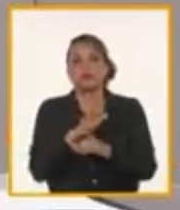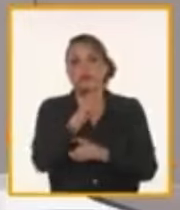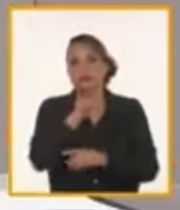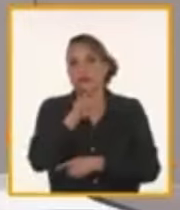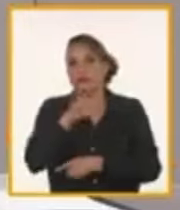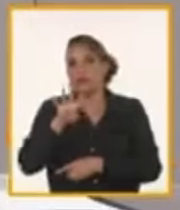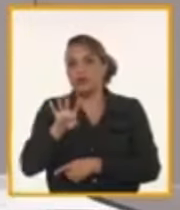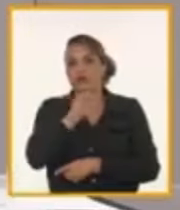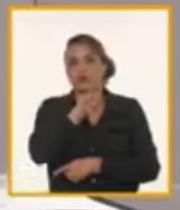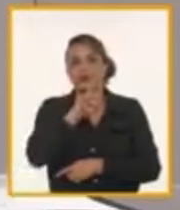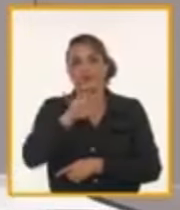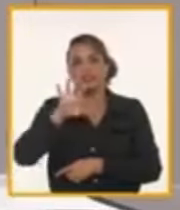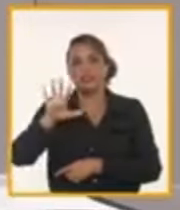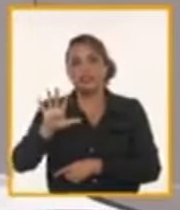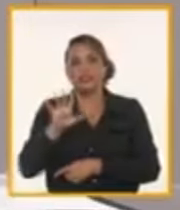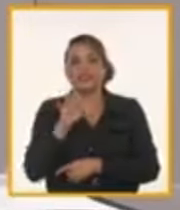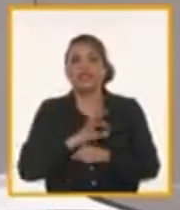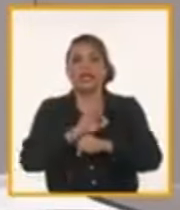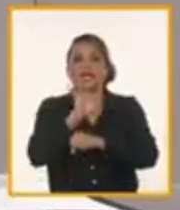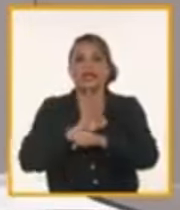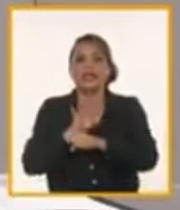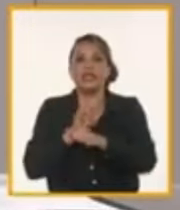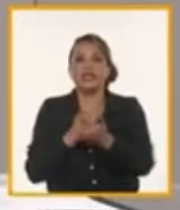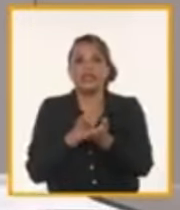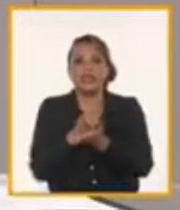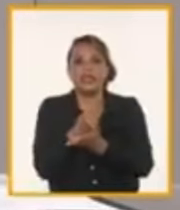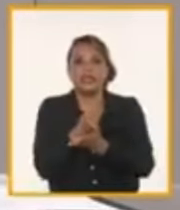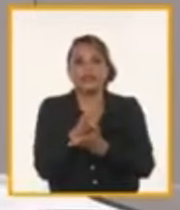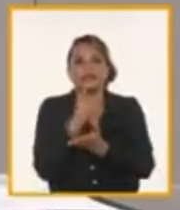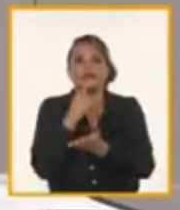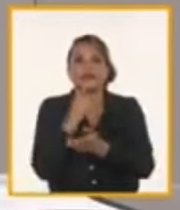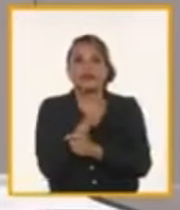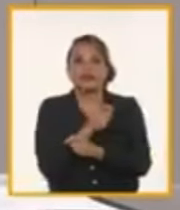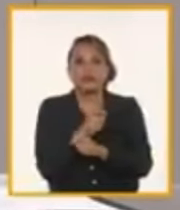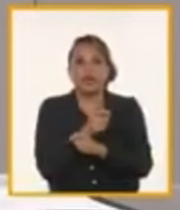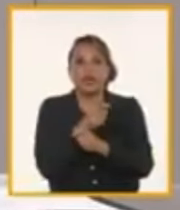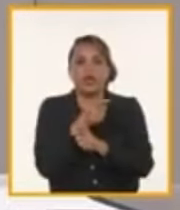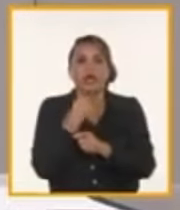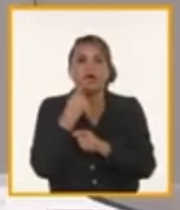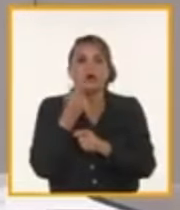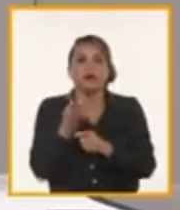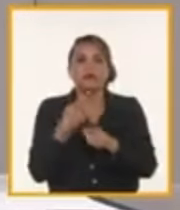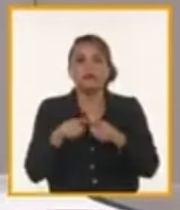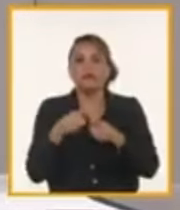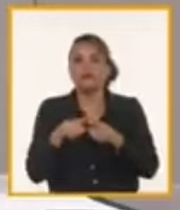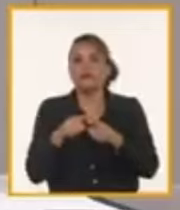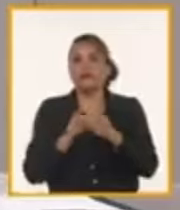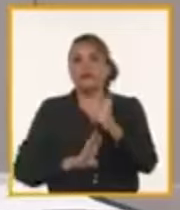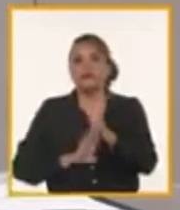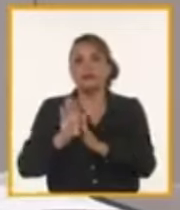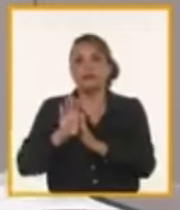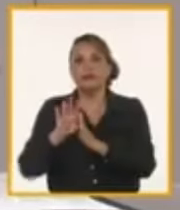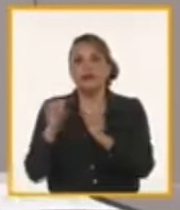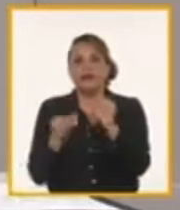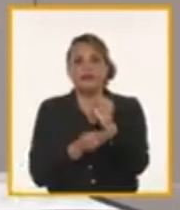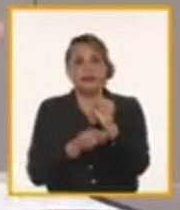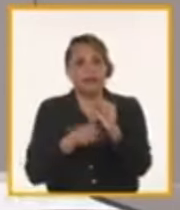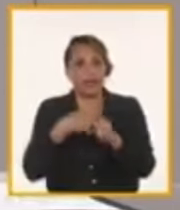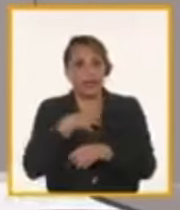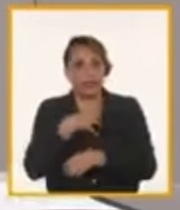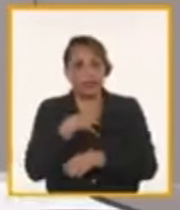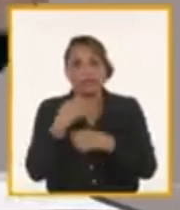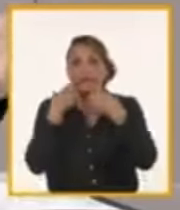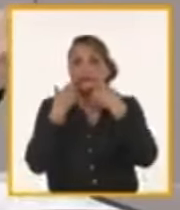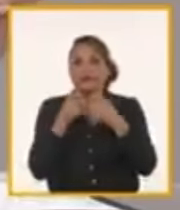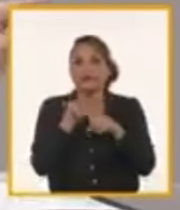2025 precisamente la carrera ingenería en agronomía y la carrera gestión sociocultural para el desarrollo por las fortalezas que cuenta y por la importancia que